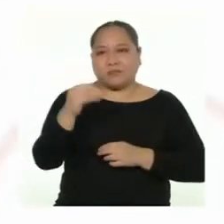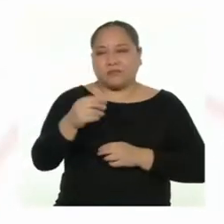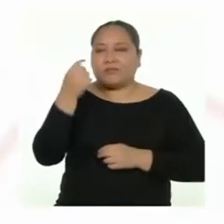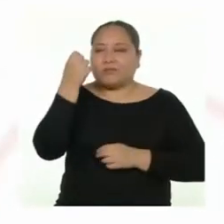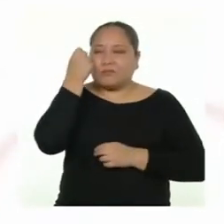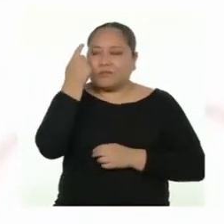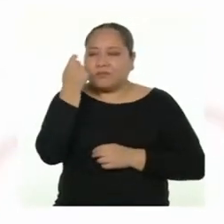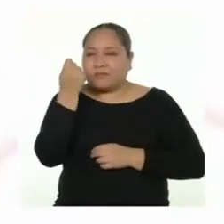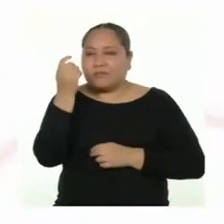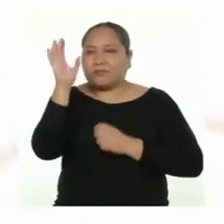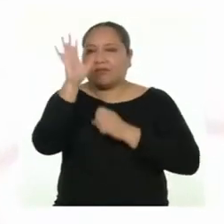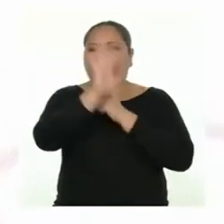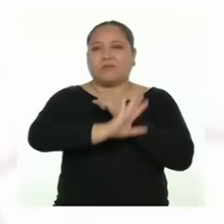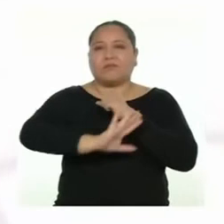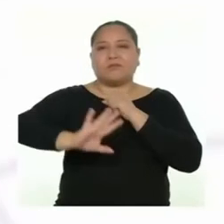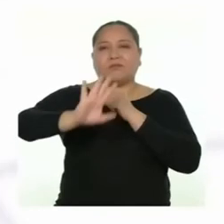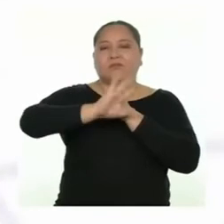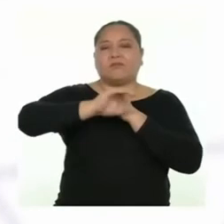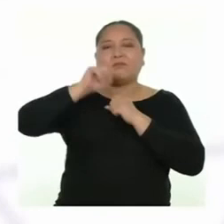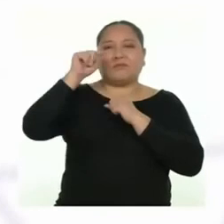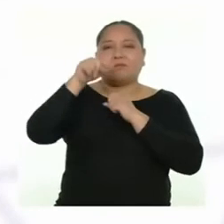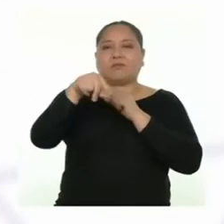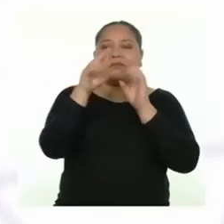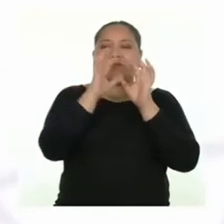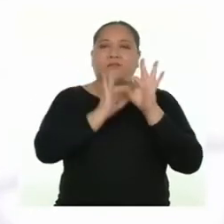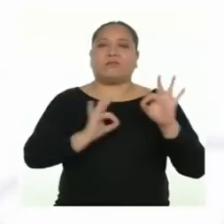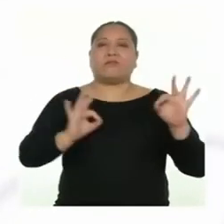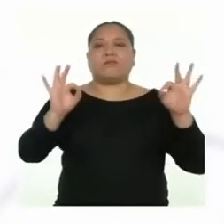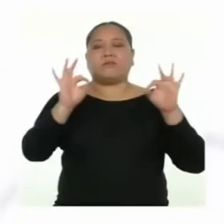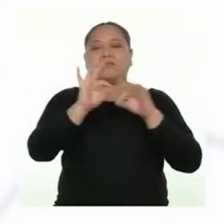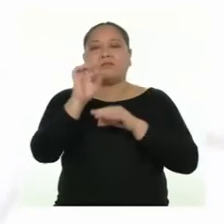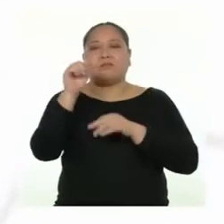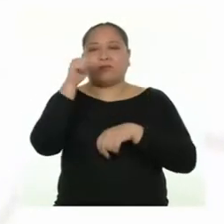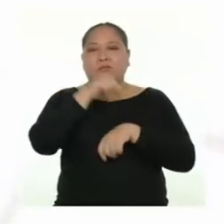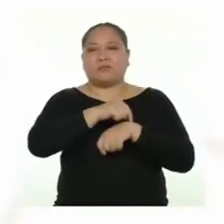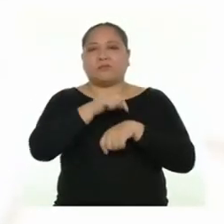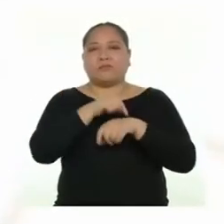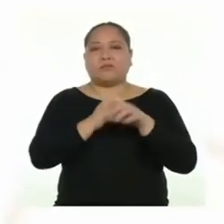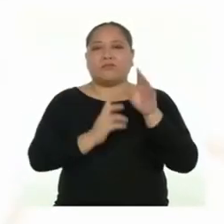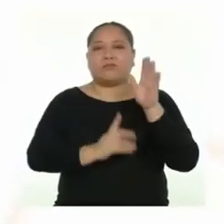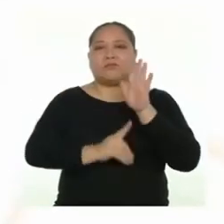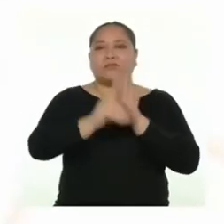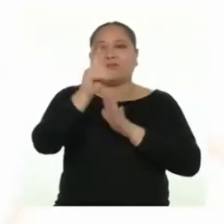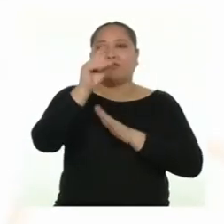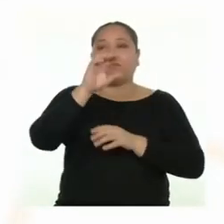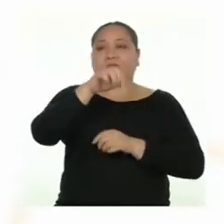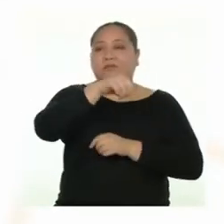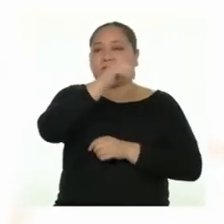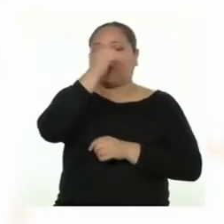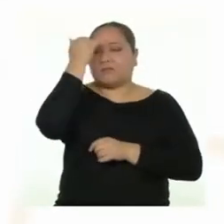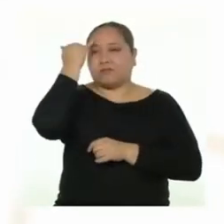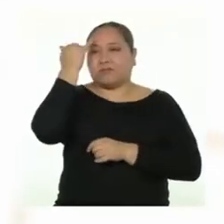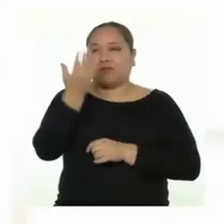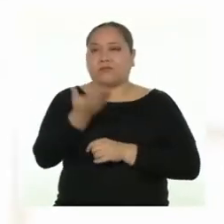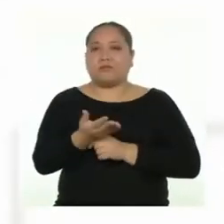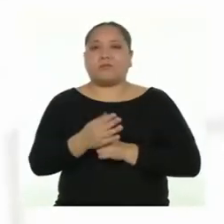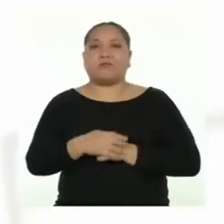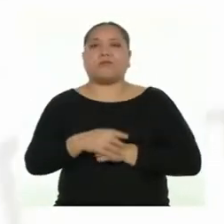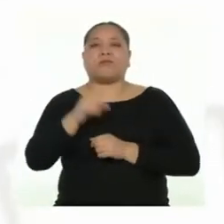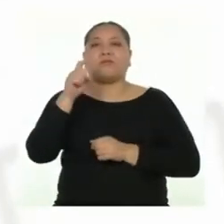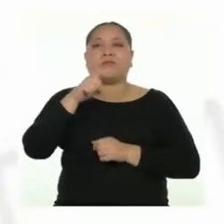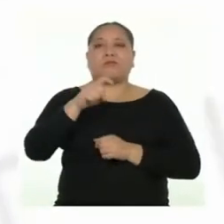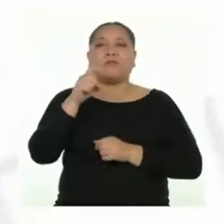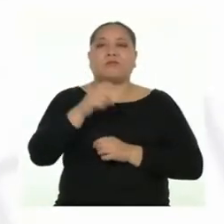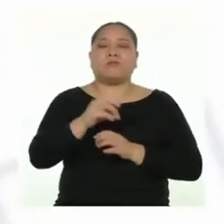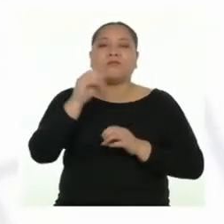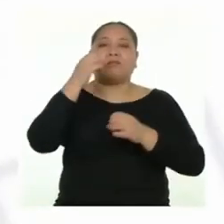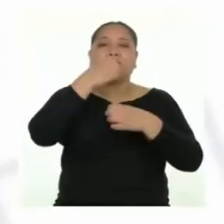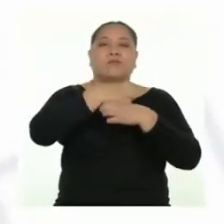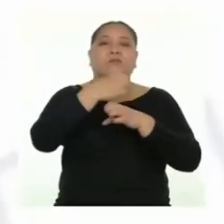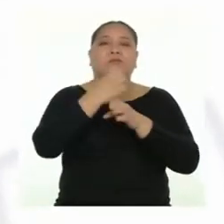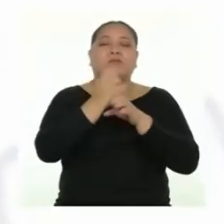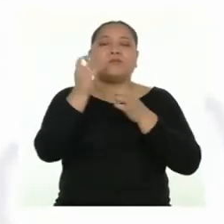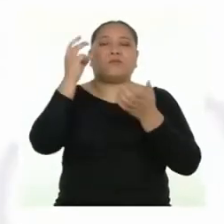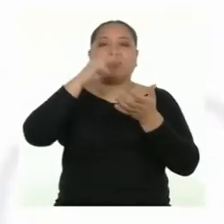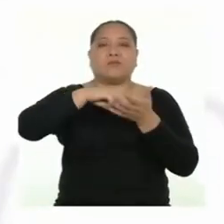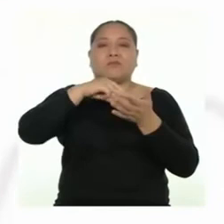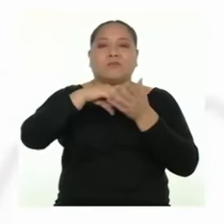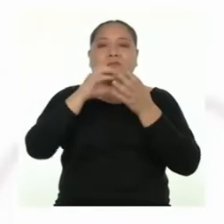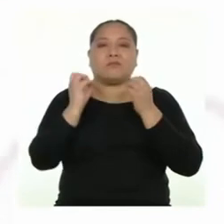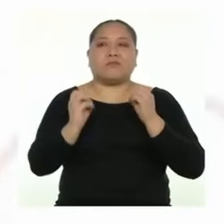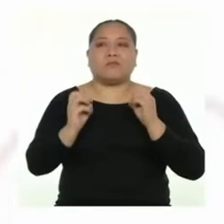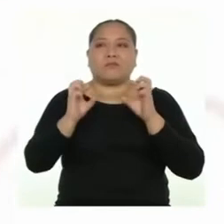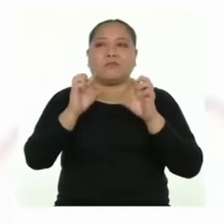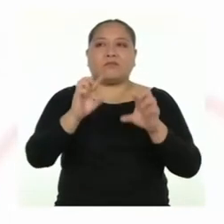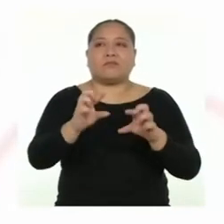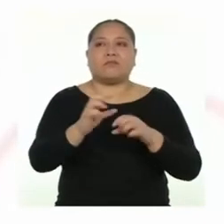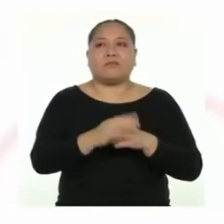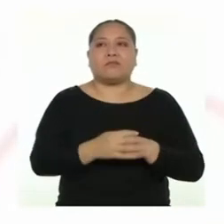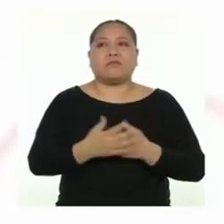para entender y proteger este importante espacio de desarrollo. La otra idea principal sería que se deben crear más oportunidades que respondan